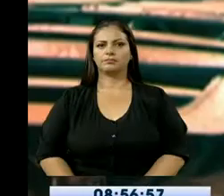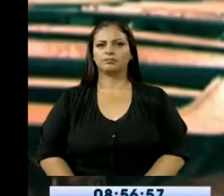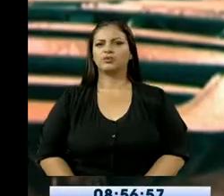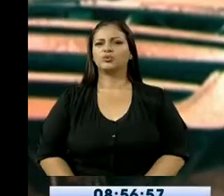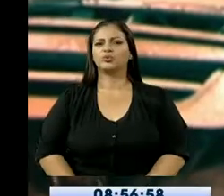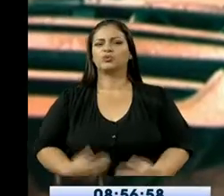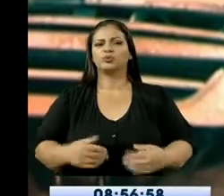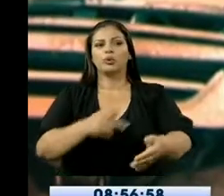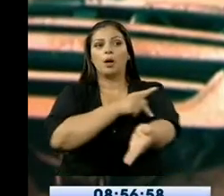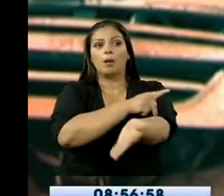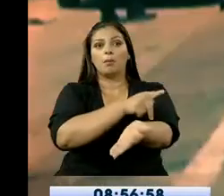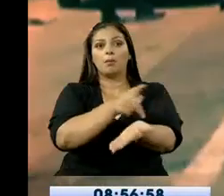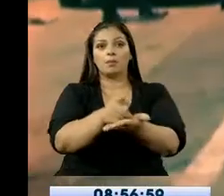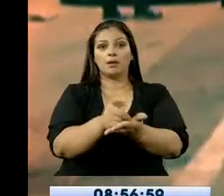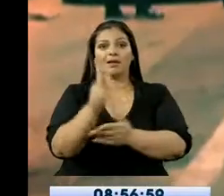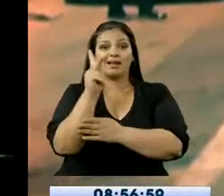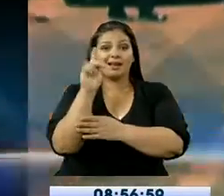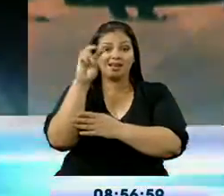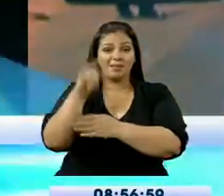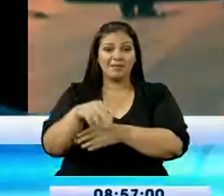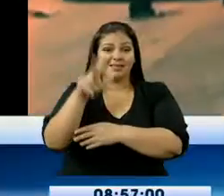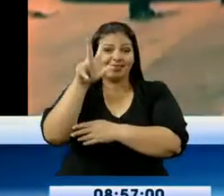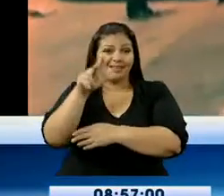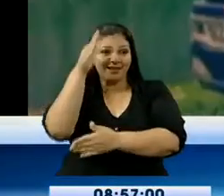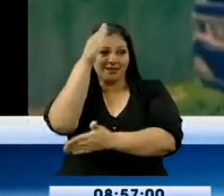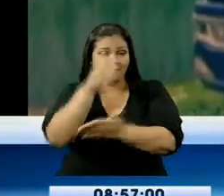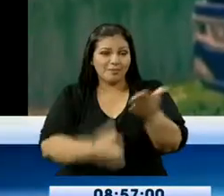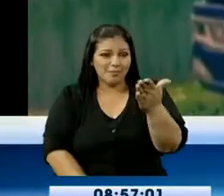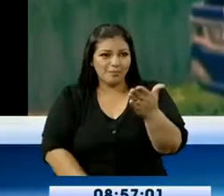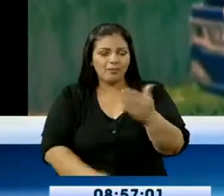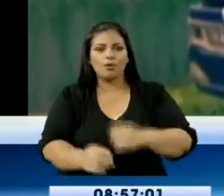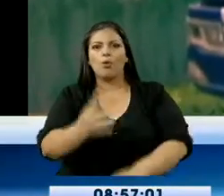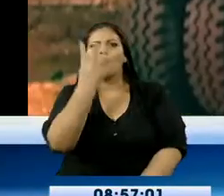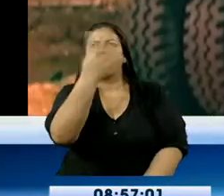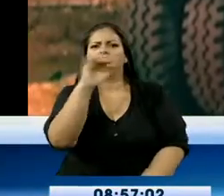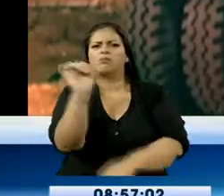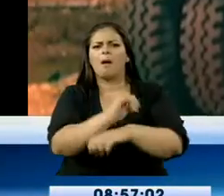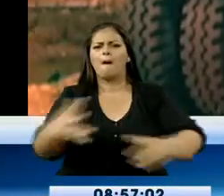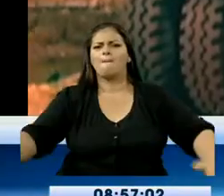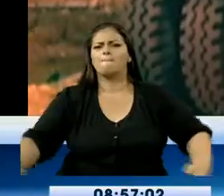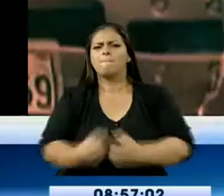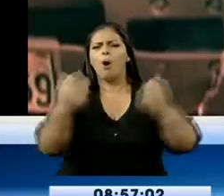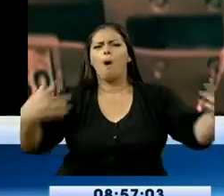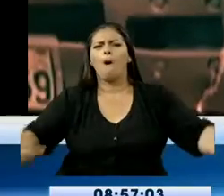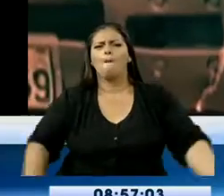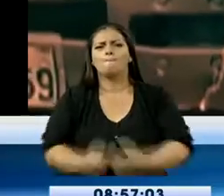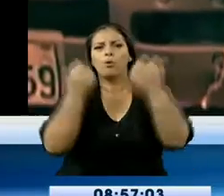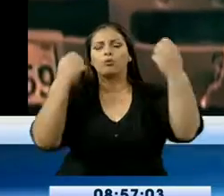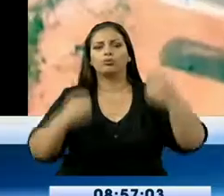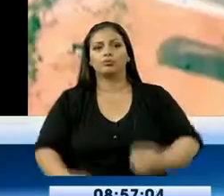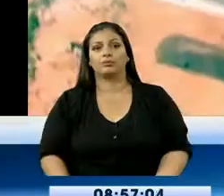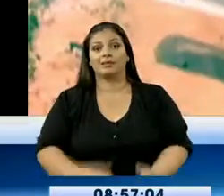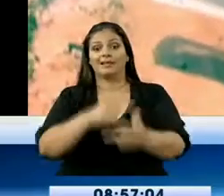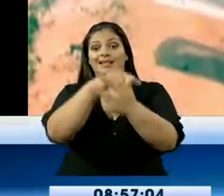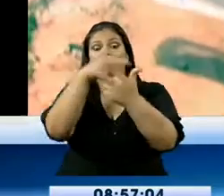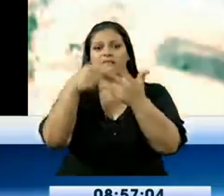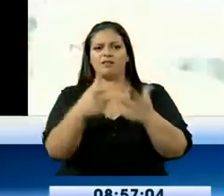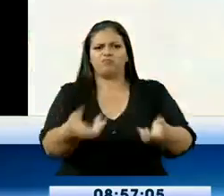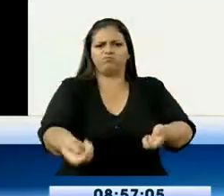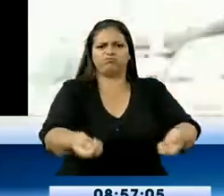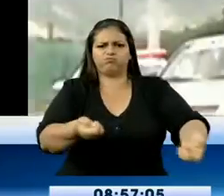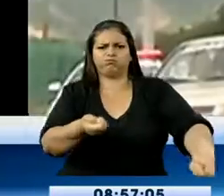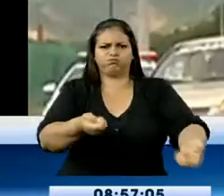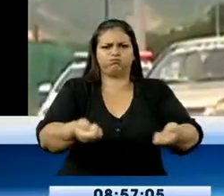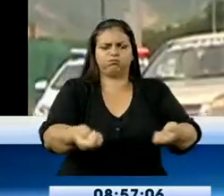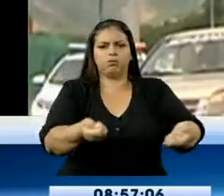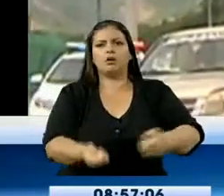Ocurrió en el kilómetro 3.5 de la vía perimetral, cuando cuatro vehículos colisionaron, tres tráilers y una camioneta. Por versiones de